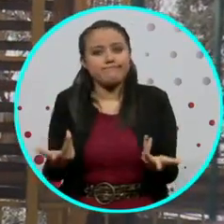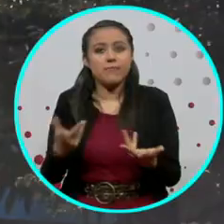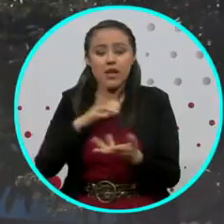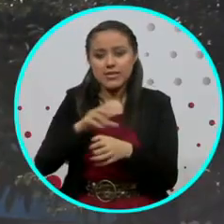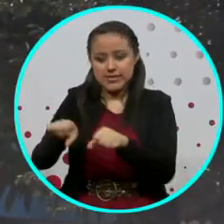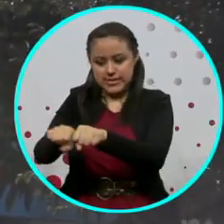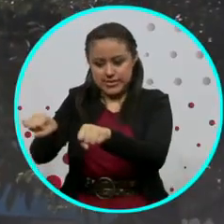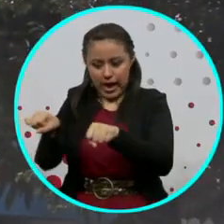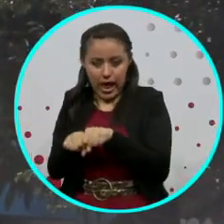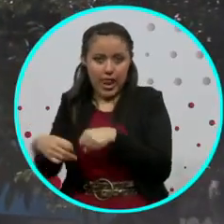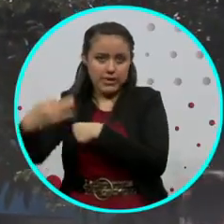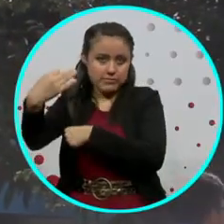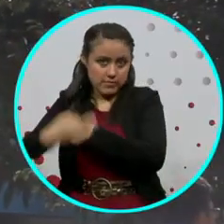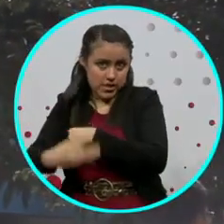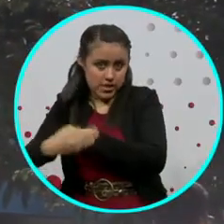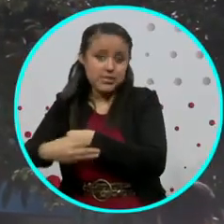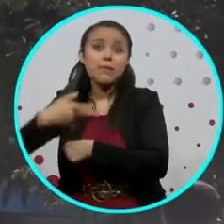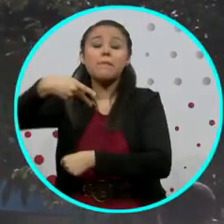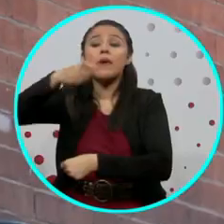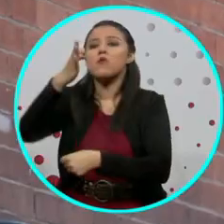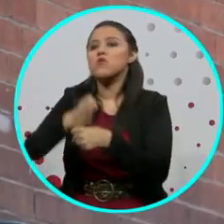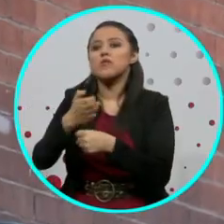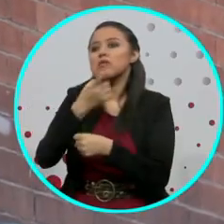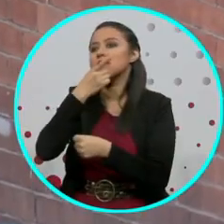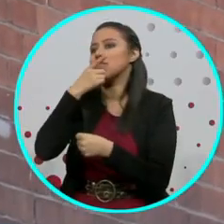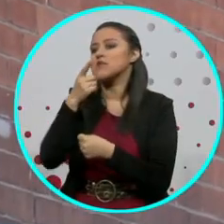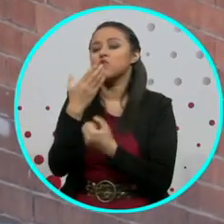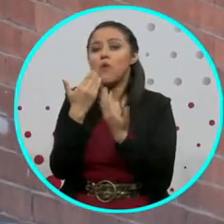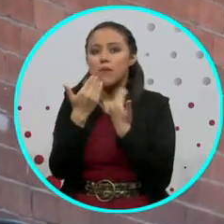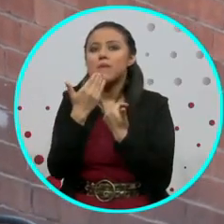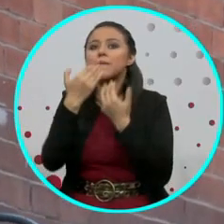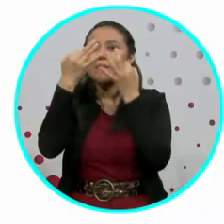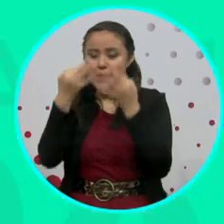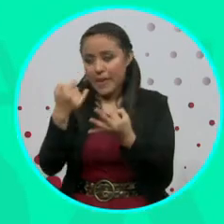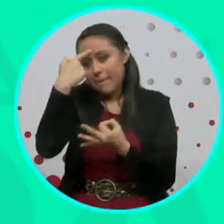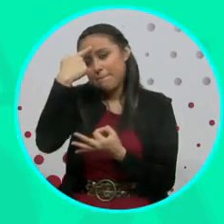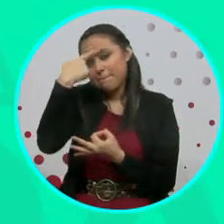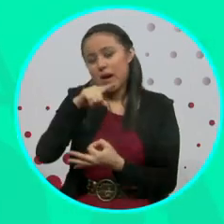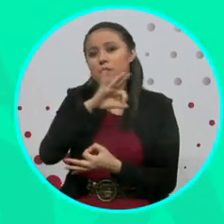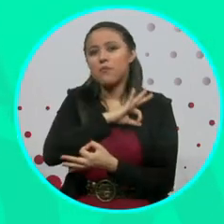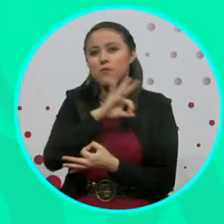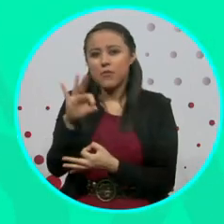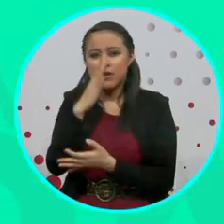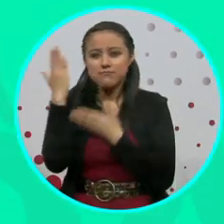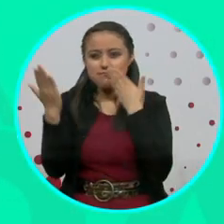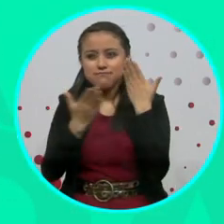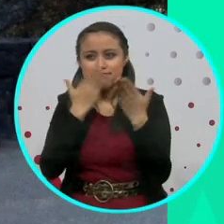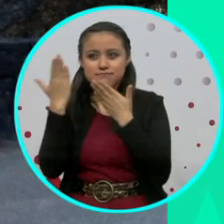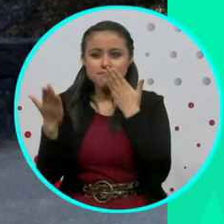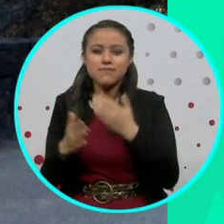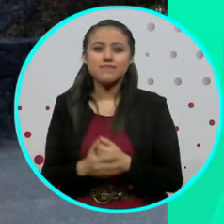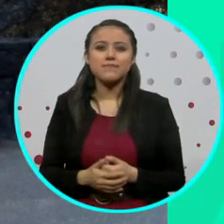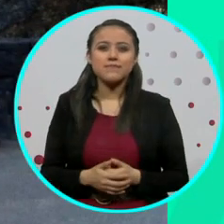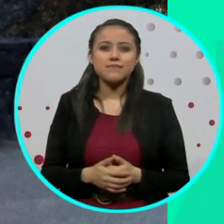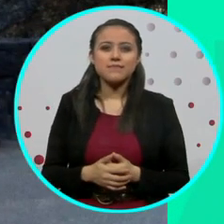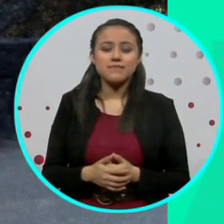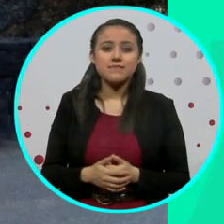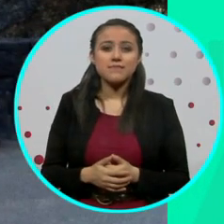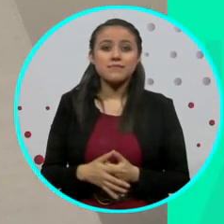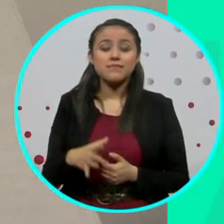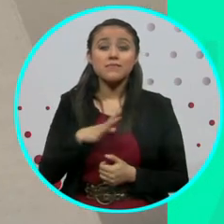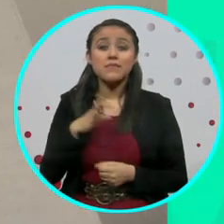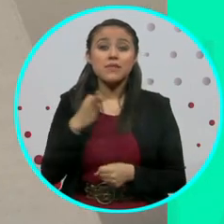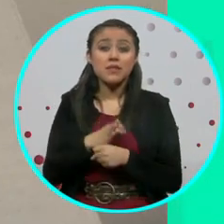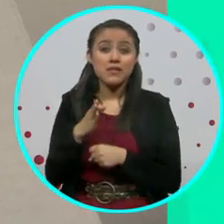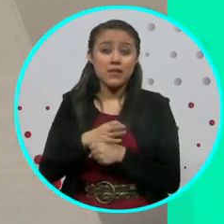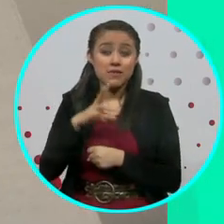aulas provisionales, pero comentan que no están en las condiciones adecuadas para estudiar. Las y los chicos están tomando clases en lo que se supone que